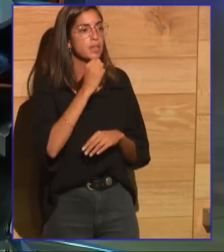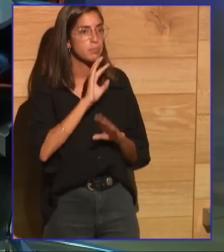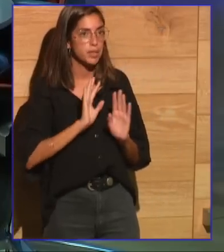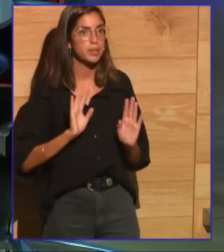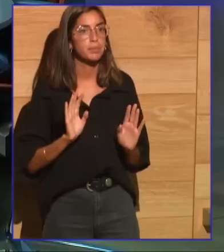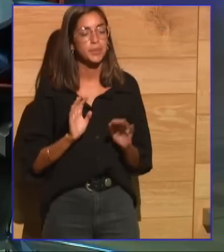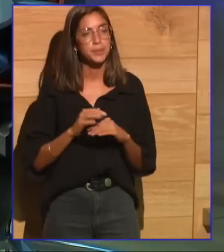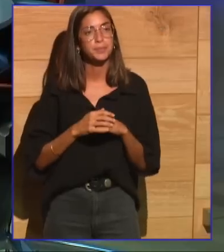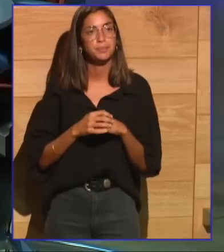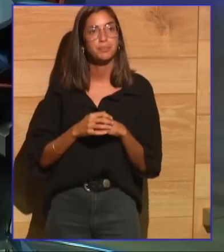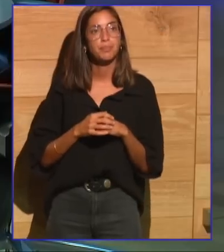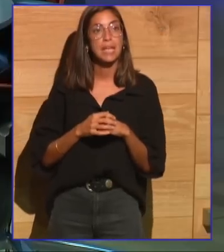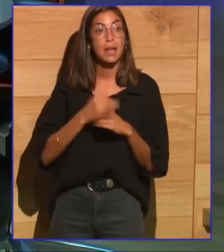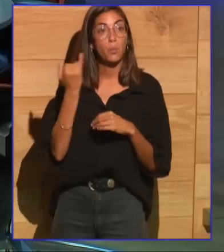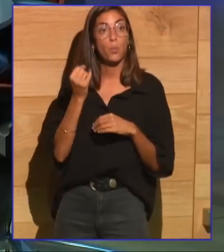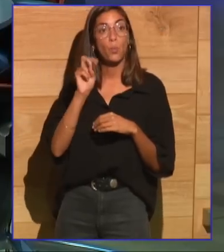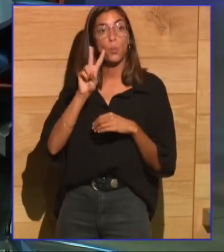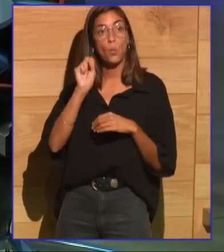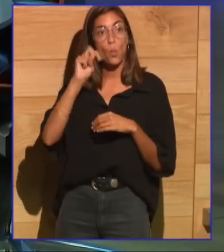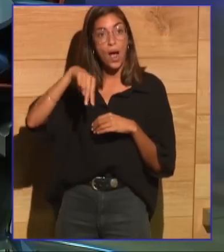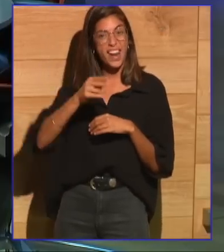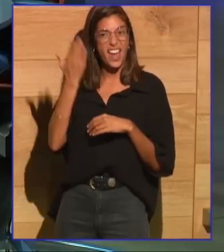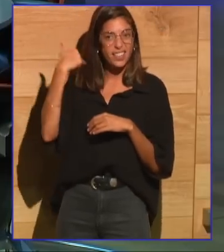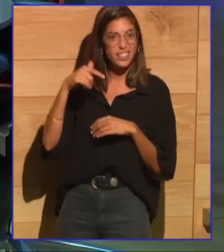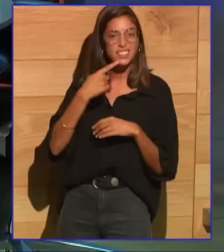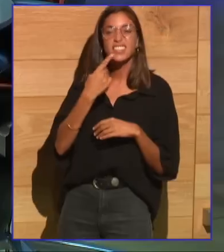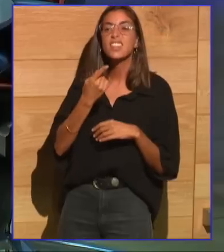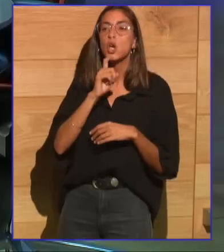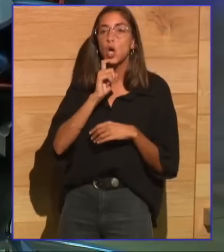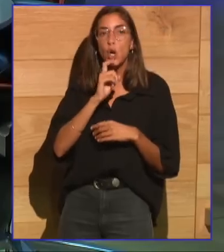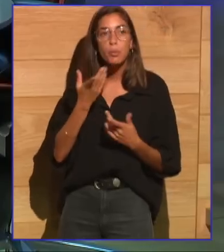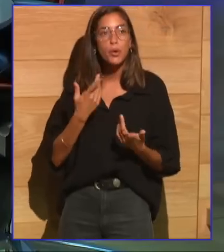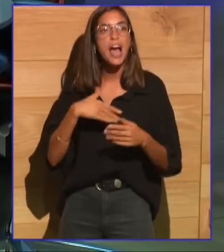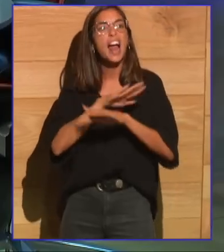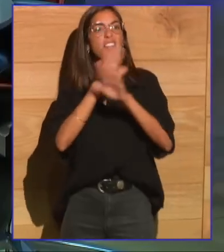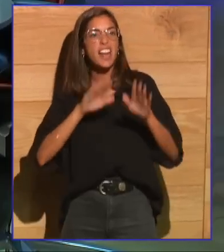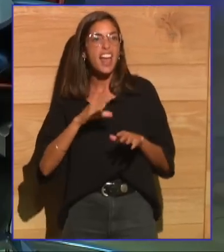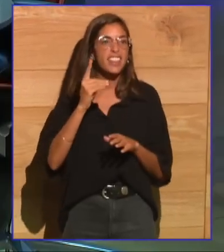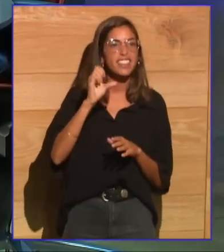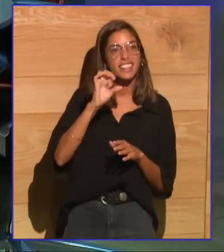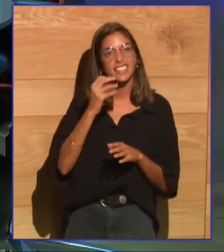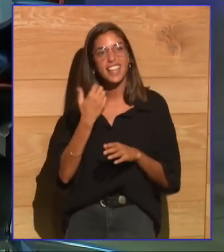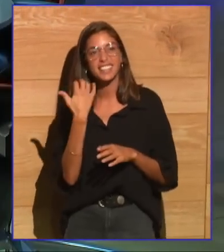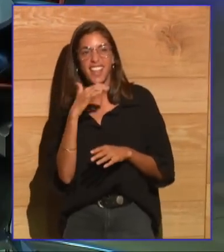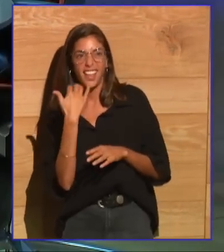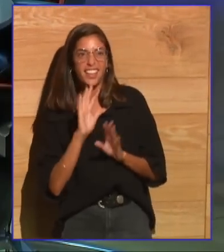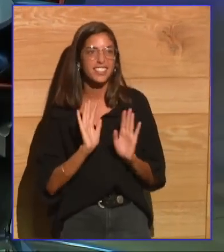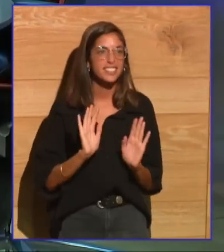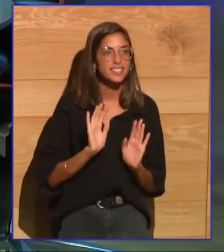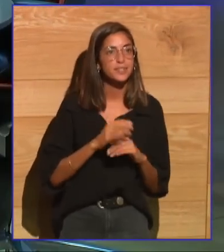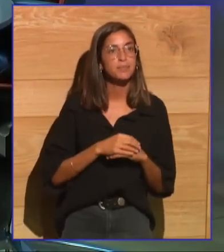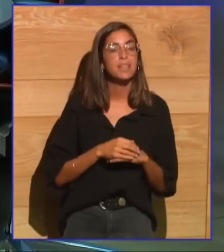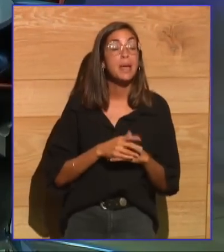está hoy el viejo juan como lo hubiera dicho hubiera dicho que descarte el final de garza precisamente como intención